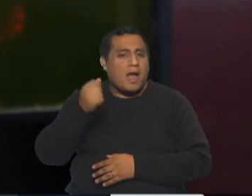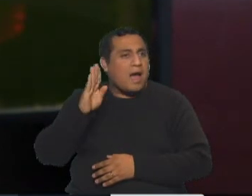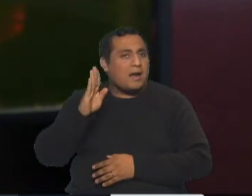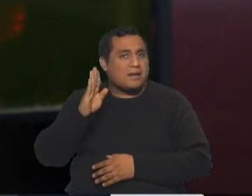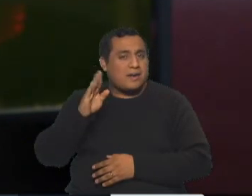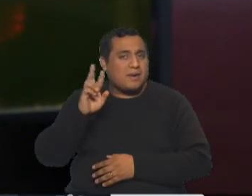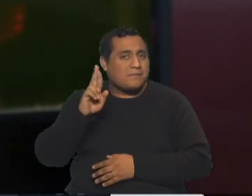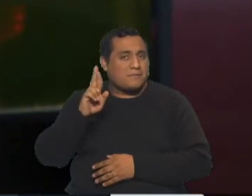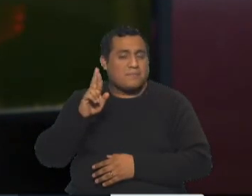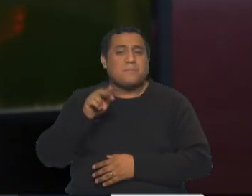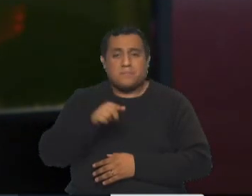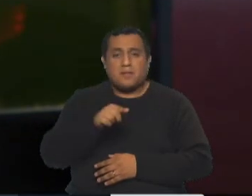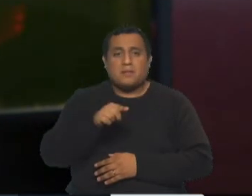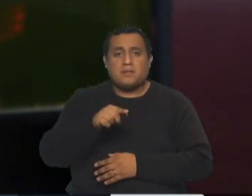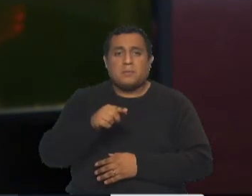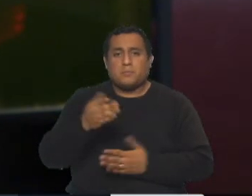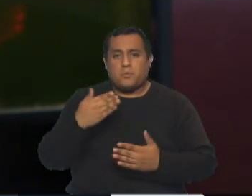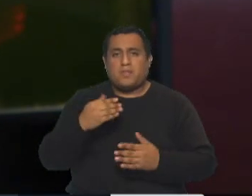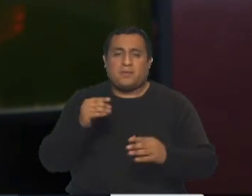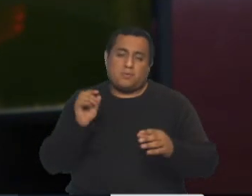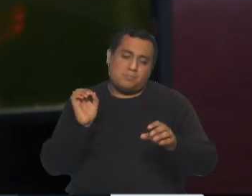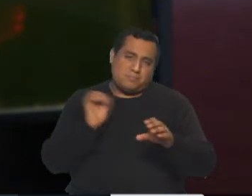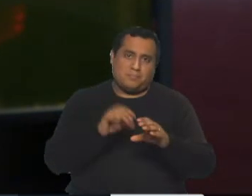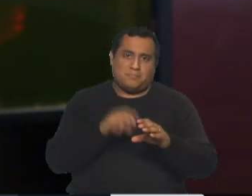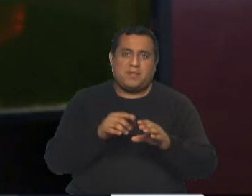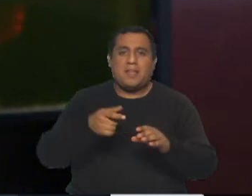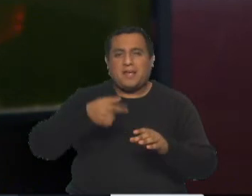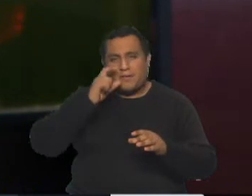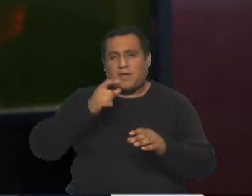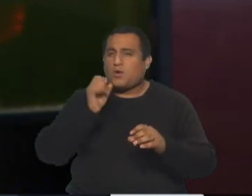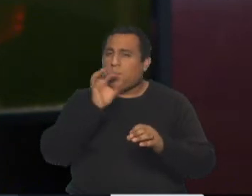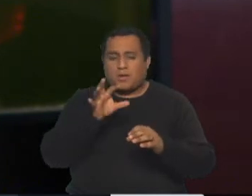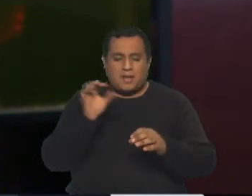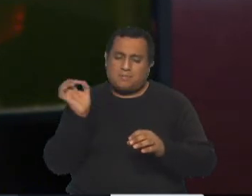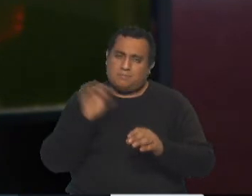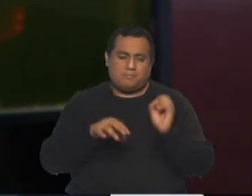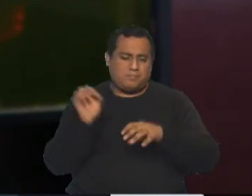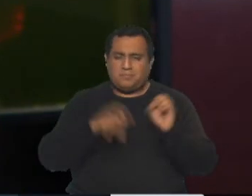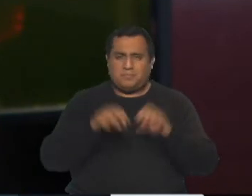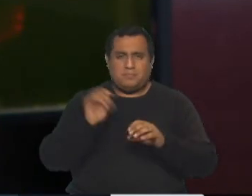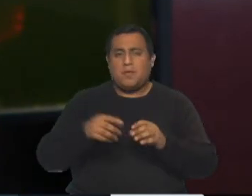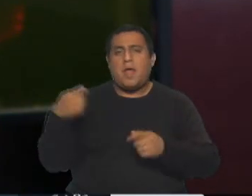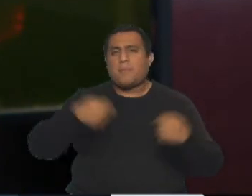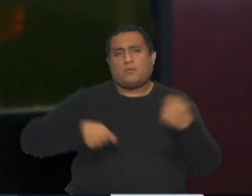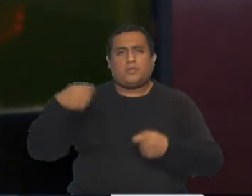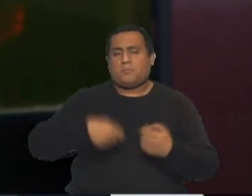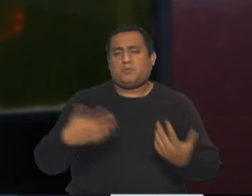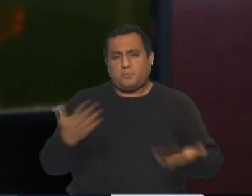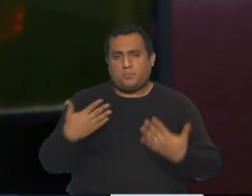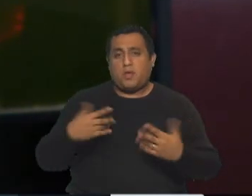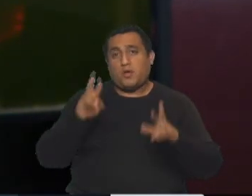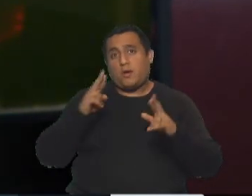Mancilla Ballet, y ahí pueden colaborar con todos los cafecitos que quieran. Así que esperamos que colaboren